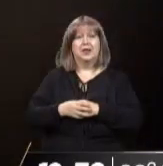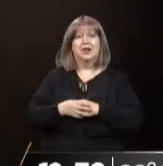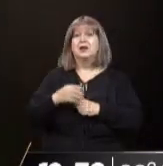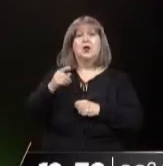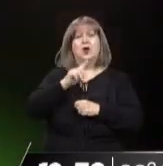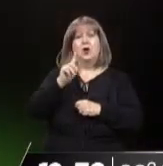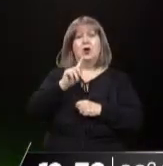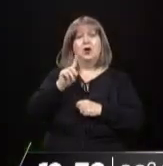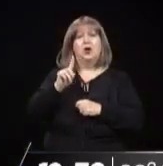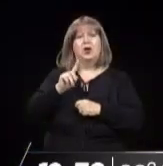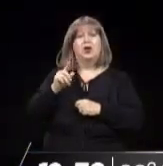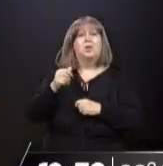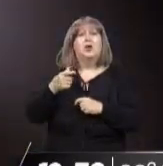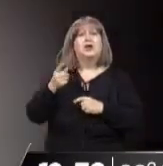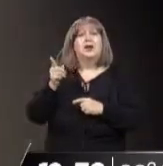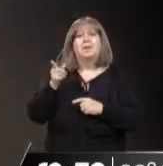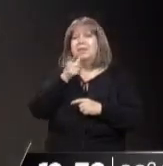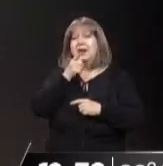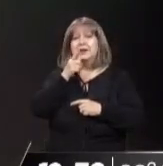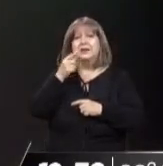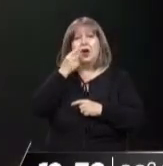el señor porque hay un caso de identidad doblada acá.